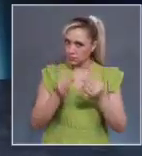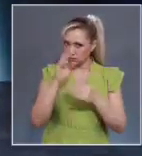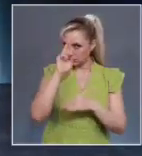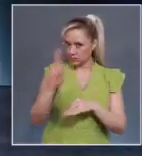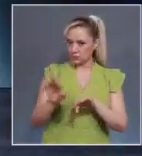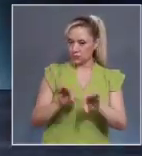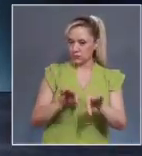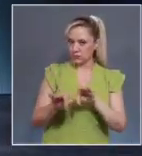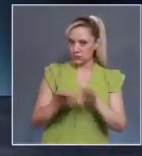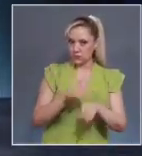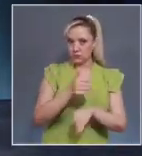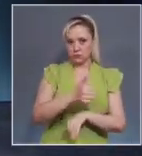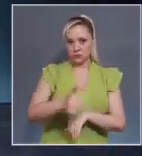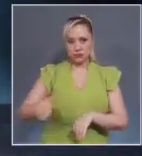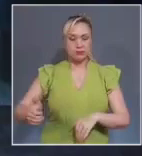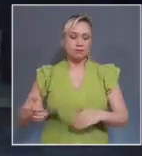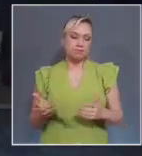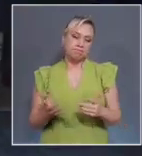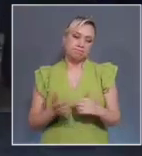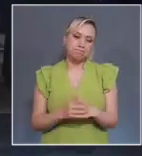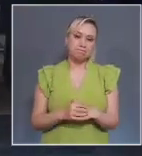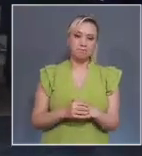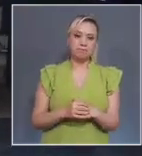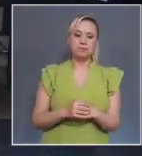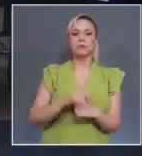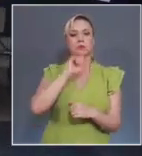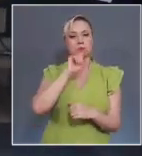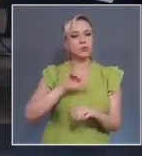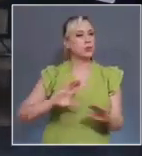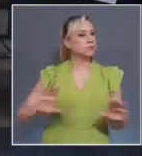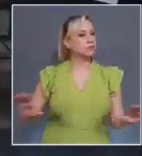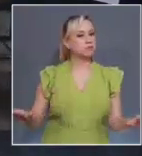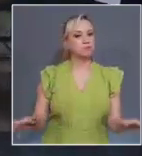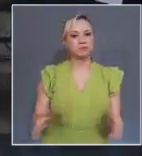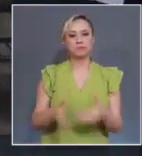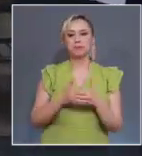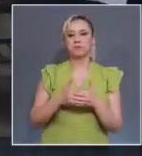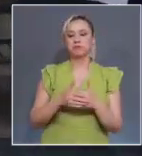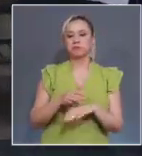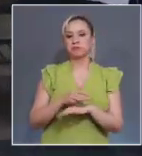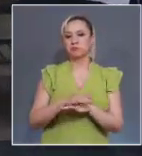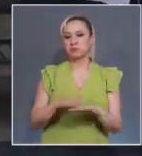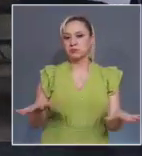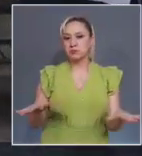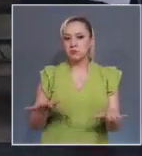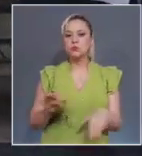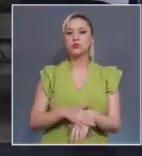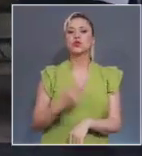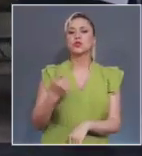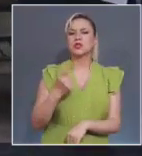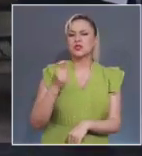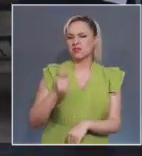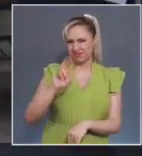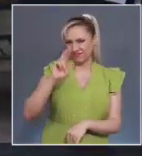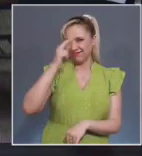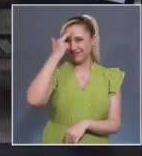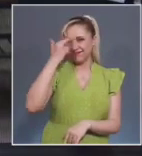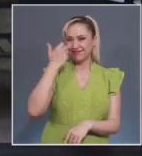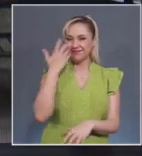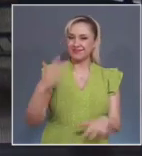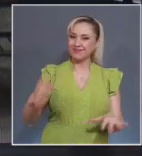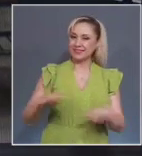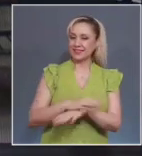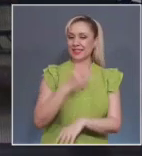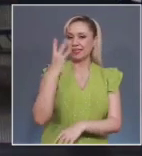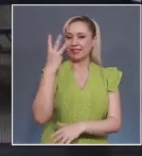Y se anunció el cierre de instrucción en las acciones que se interpusieron contra el decreto que reforma 3 leyes y expide una